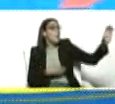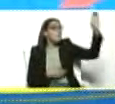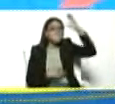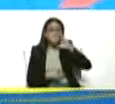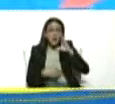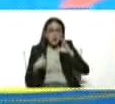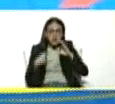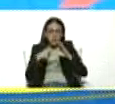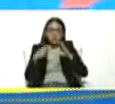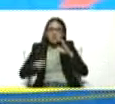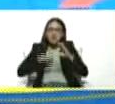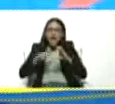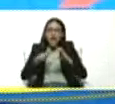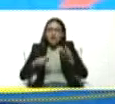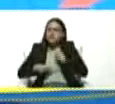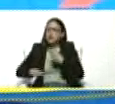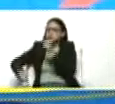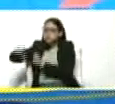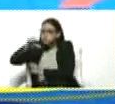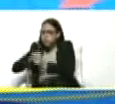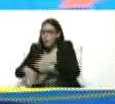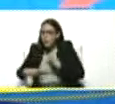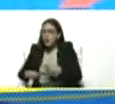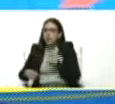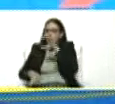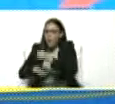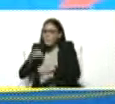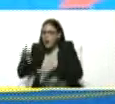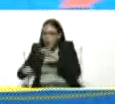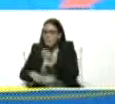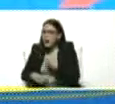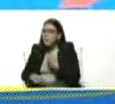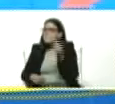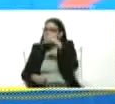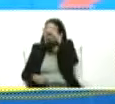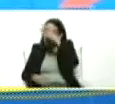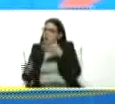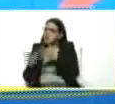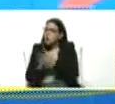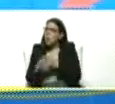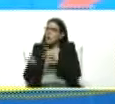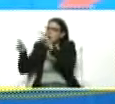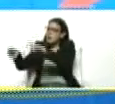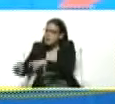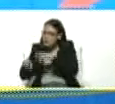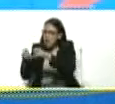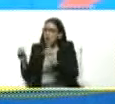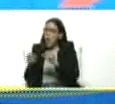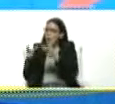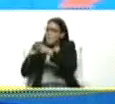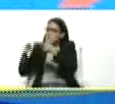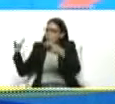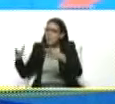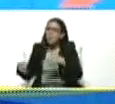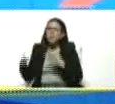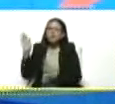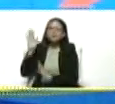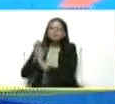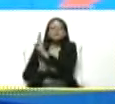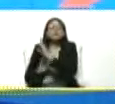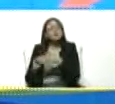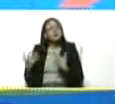sirve para sembrar más, te sirve para comprar maquinaria, para